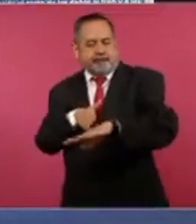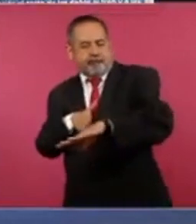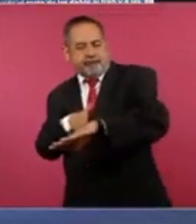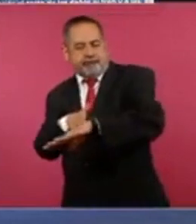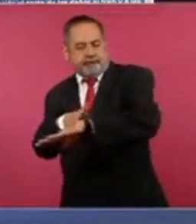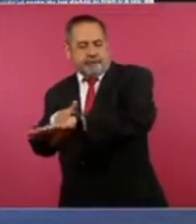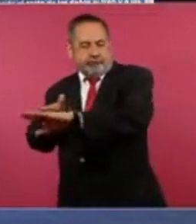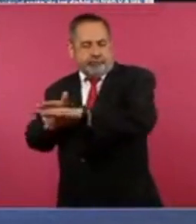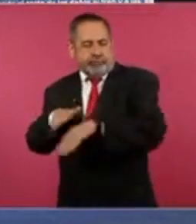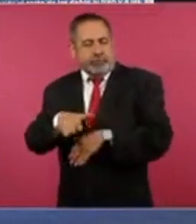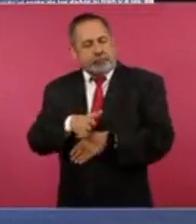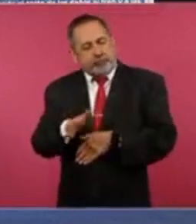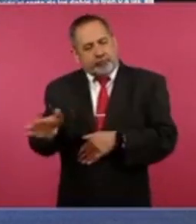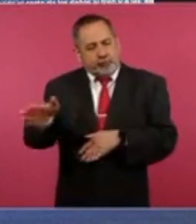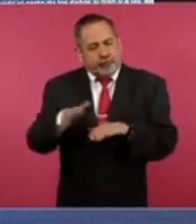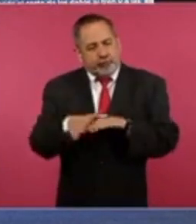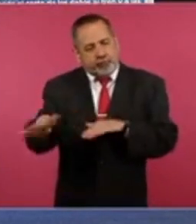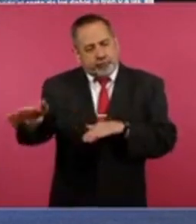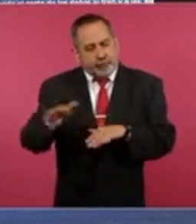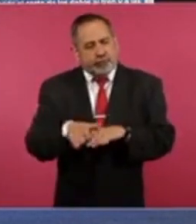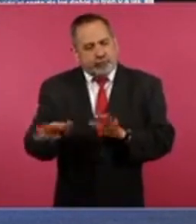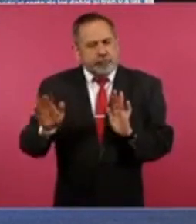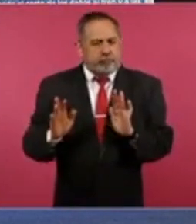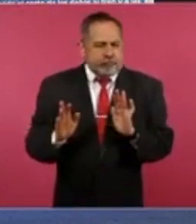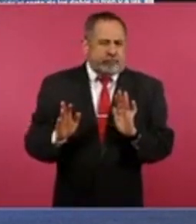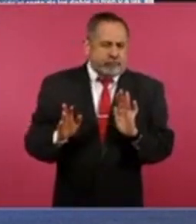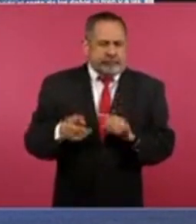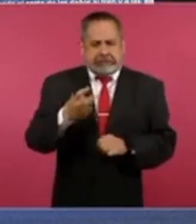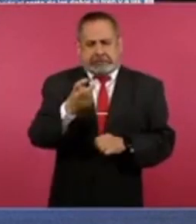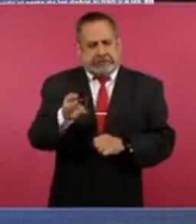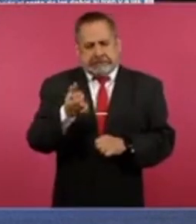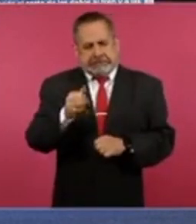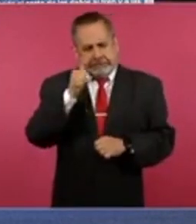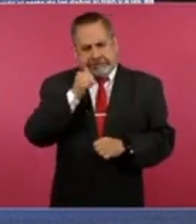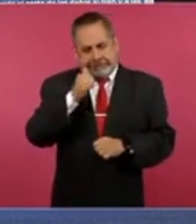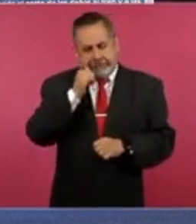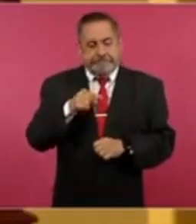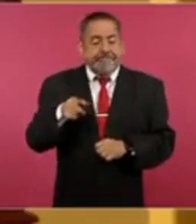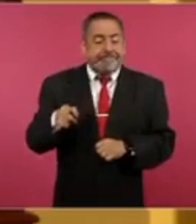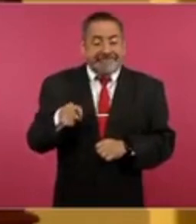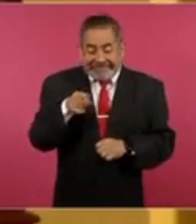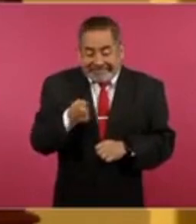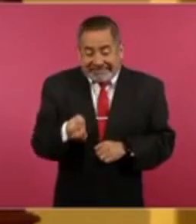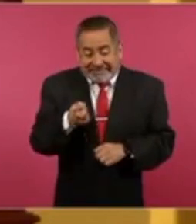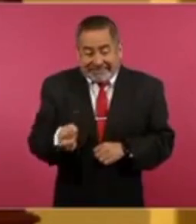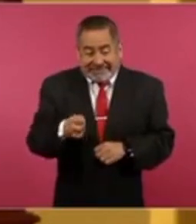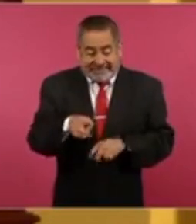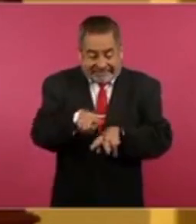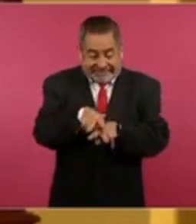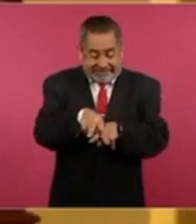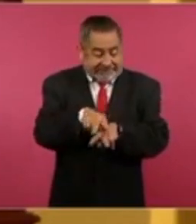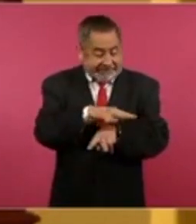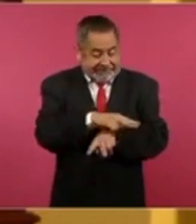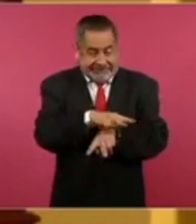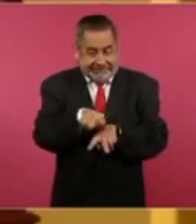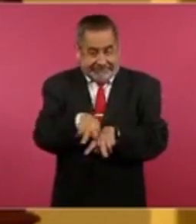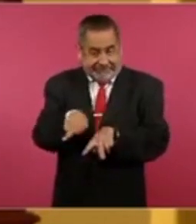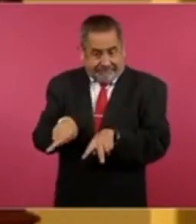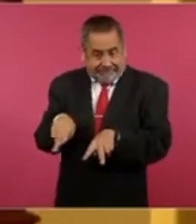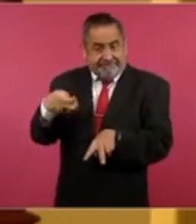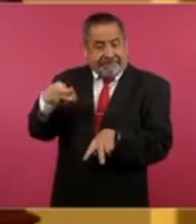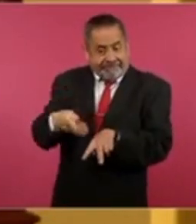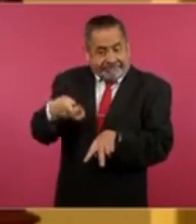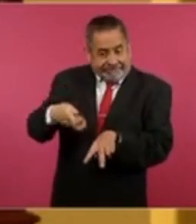ajustan para que pueda realizar su actividad el tren. Esto fue lo que se encontró,